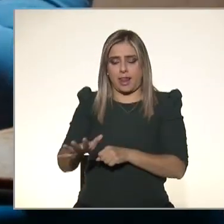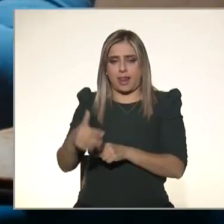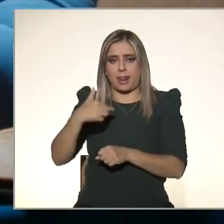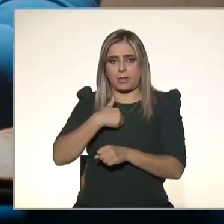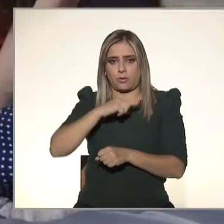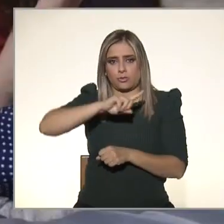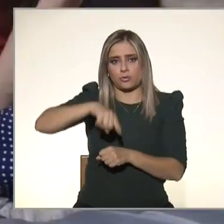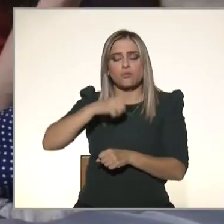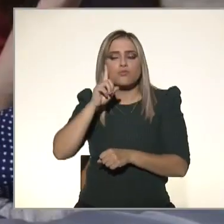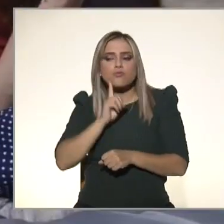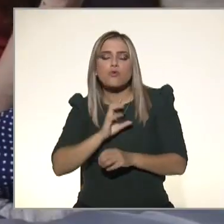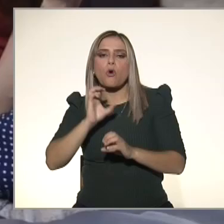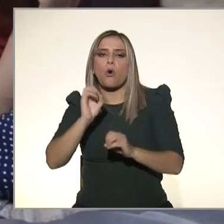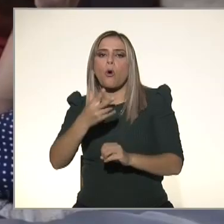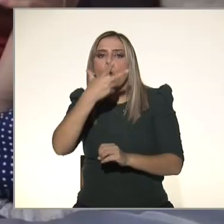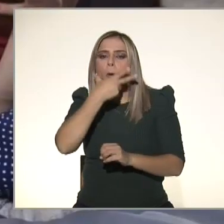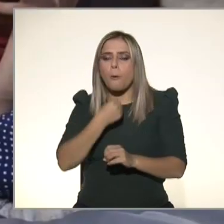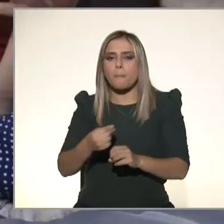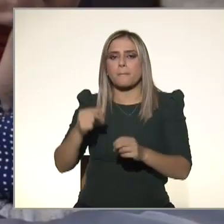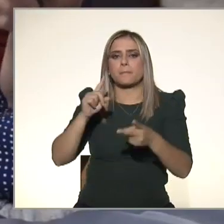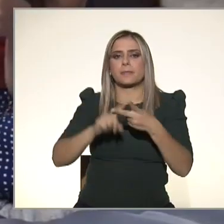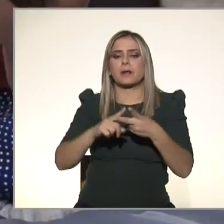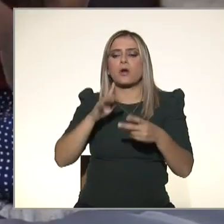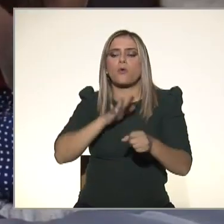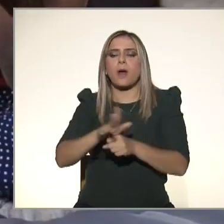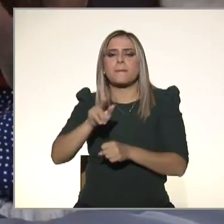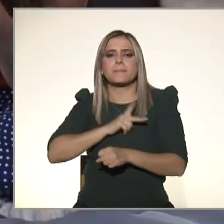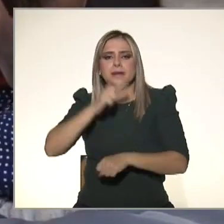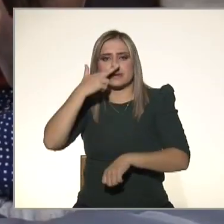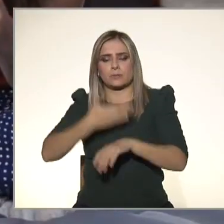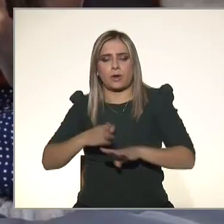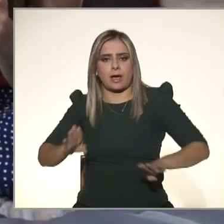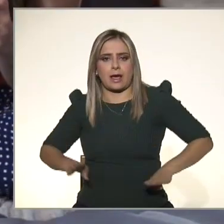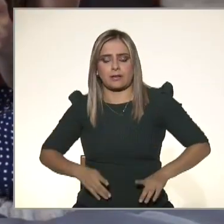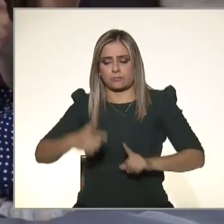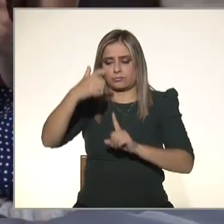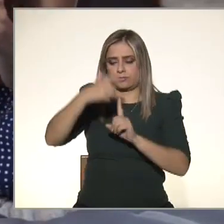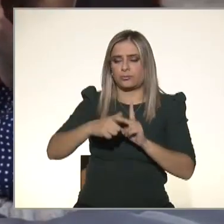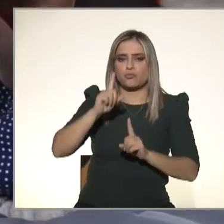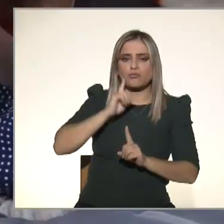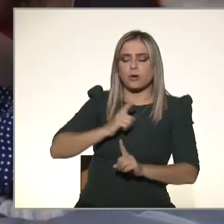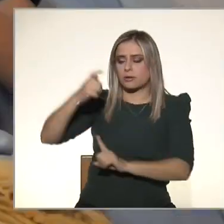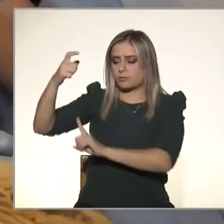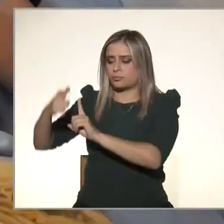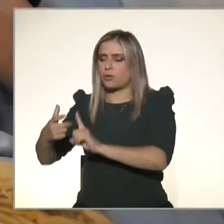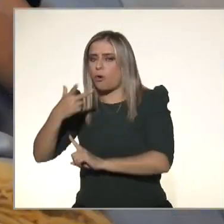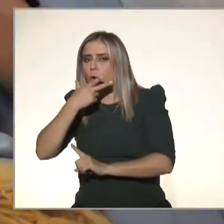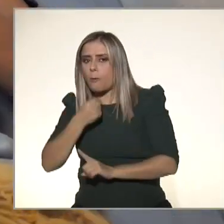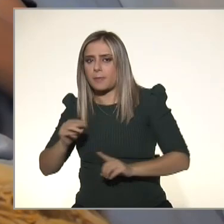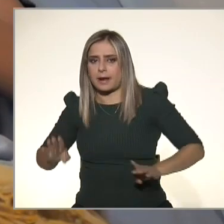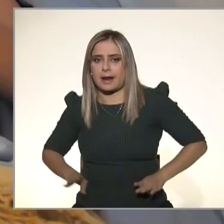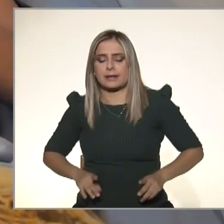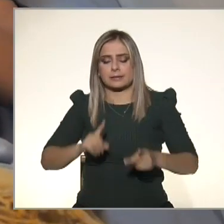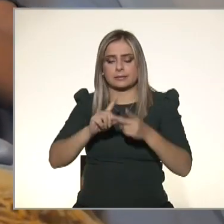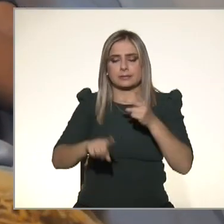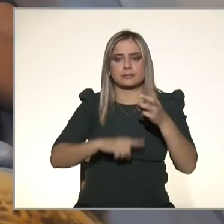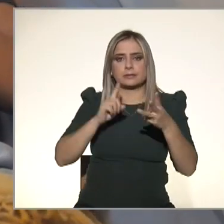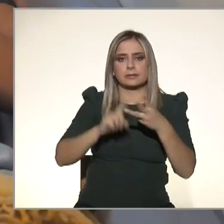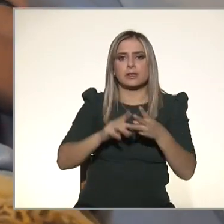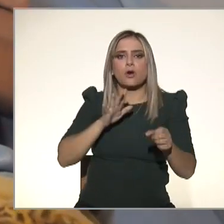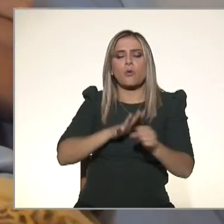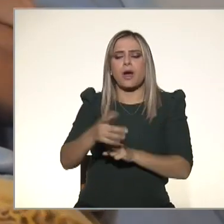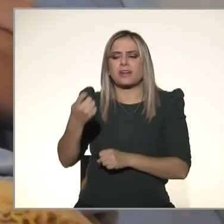de asignación, la expresión del rol de género, también llamado roles genéricos, y, por supuesto, la